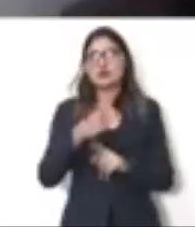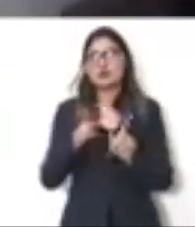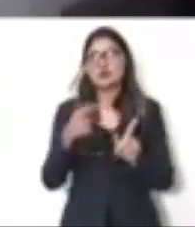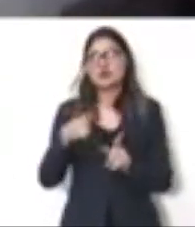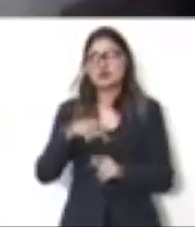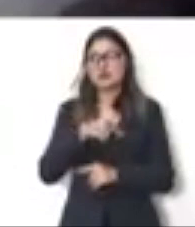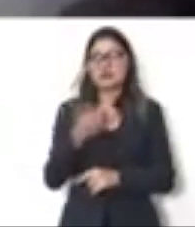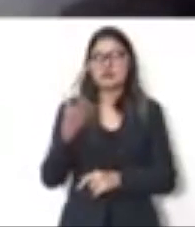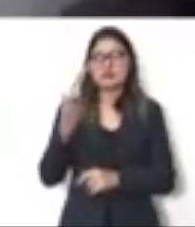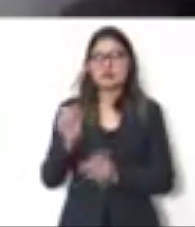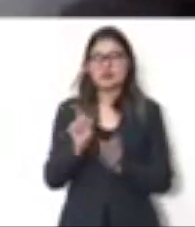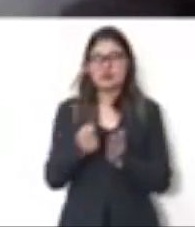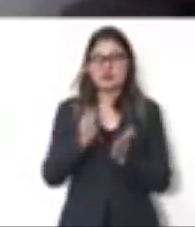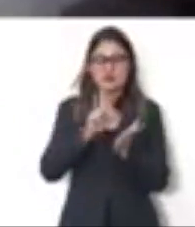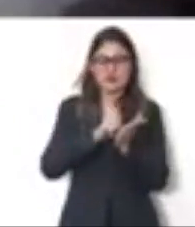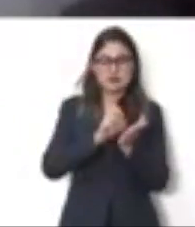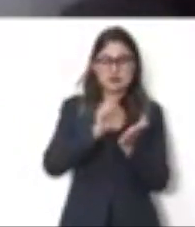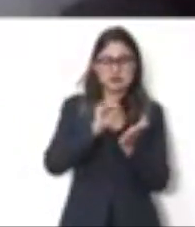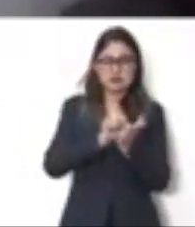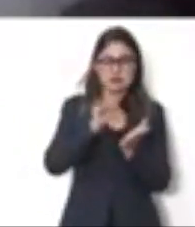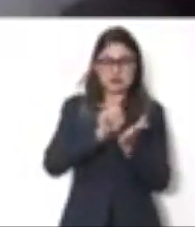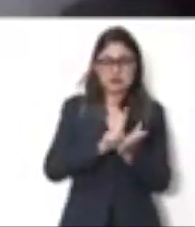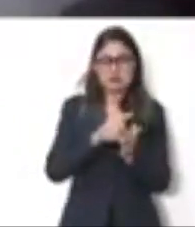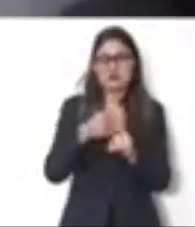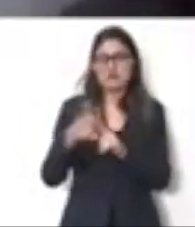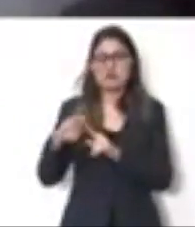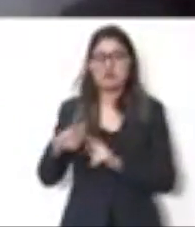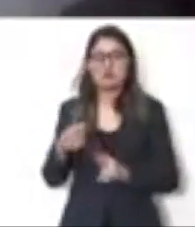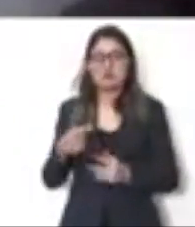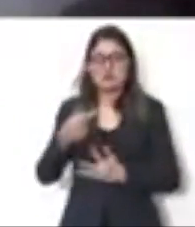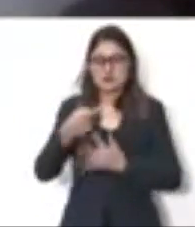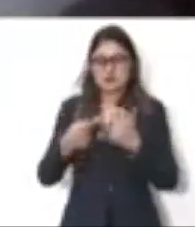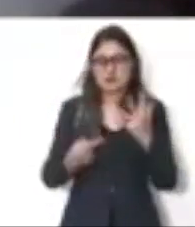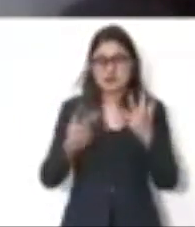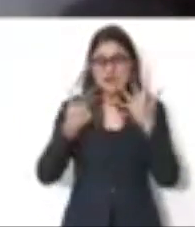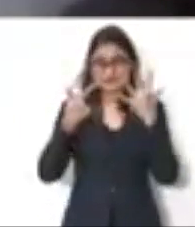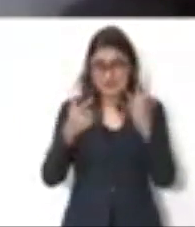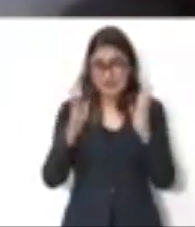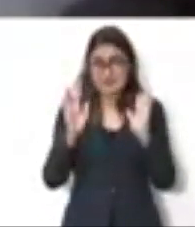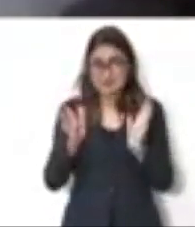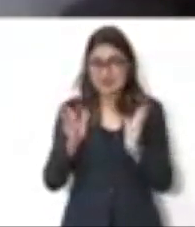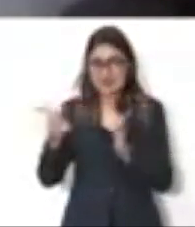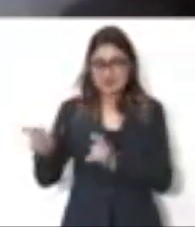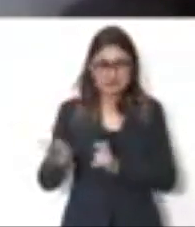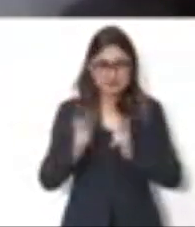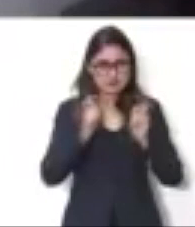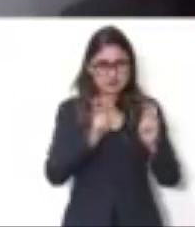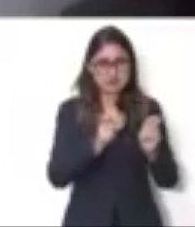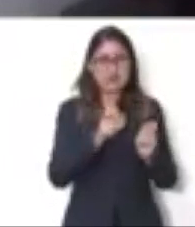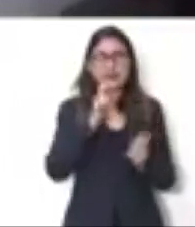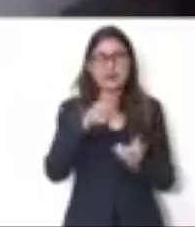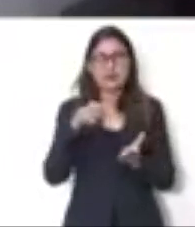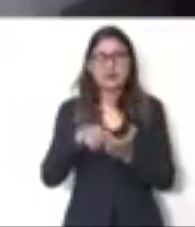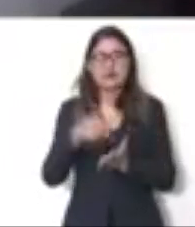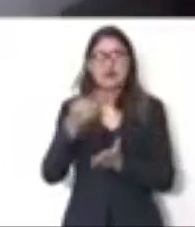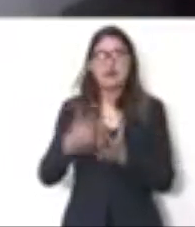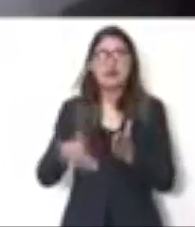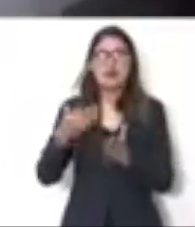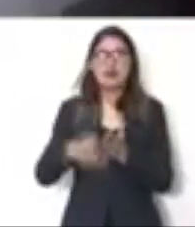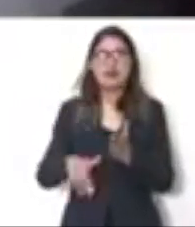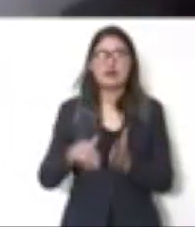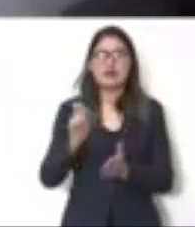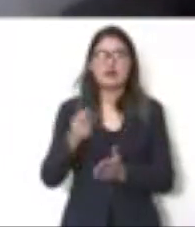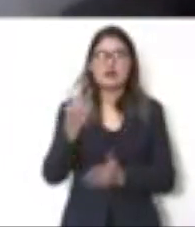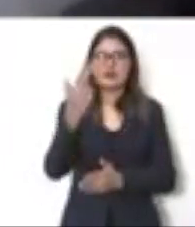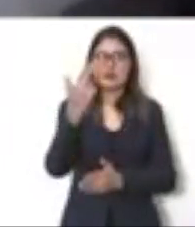ya en siete solicitudes de acceso a la información anteriores ya entregó también entregue en estos